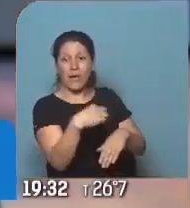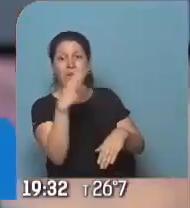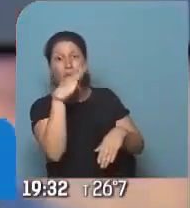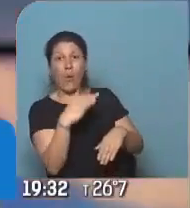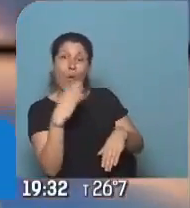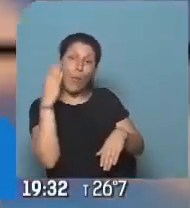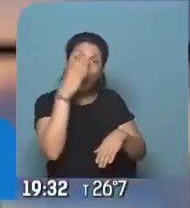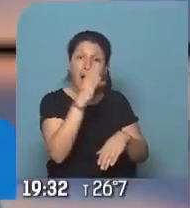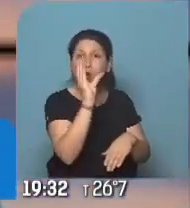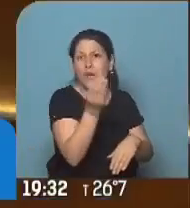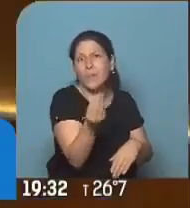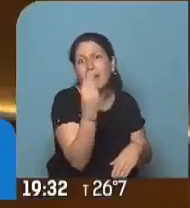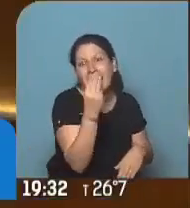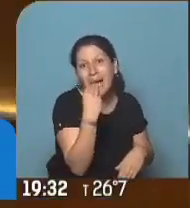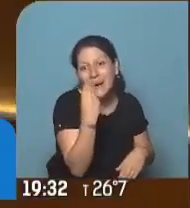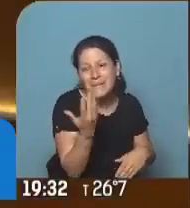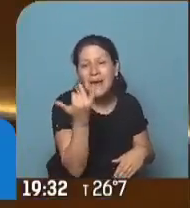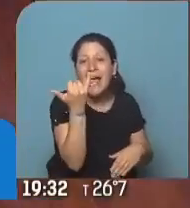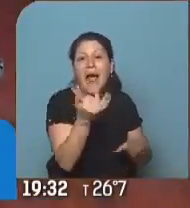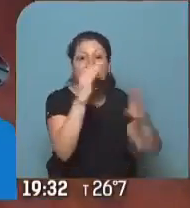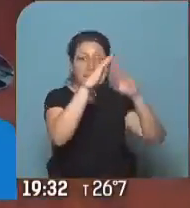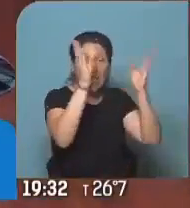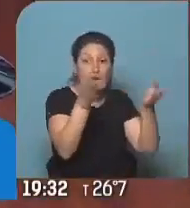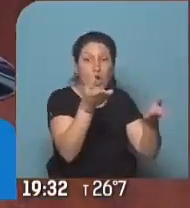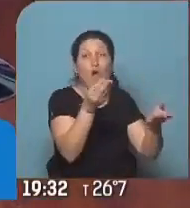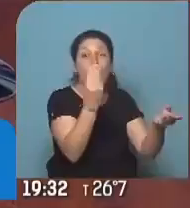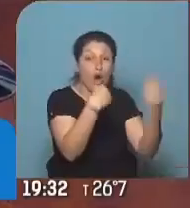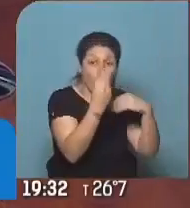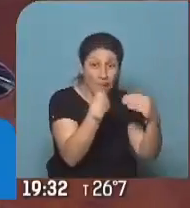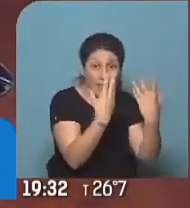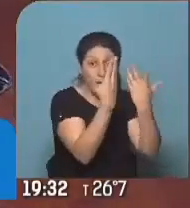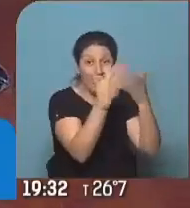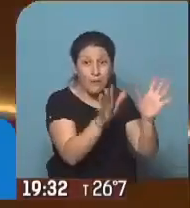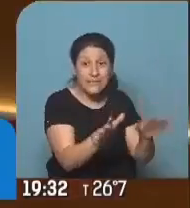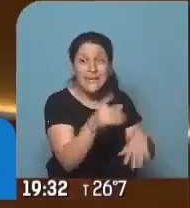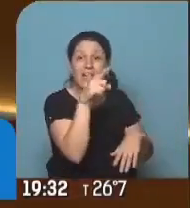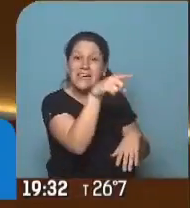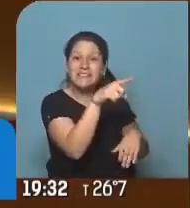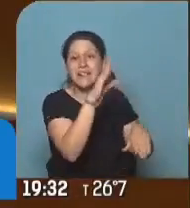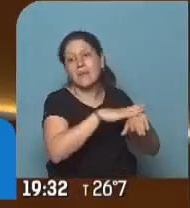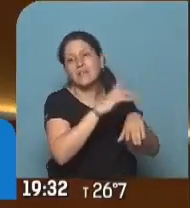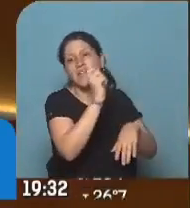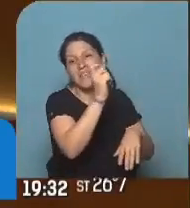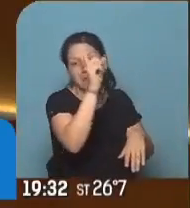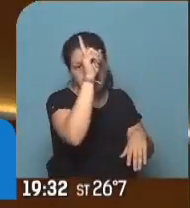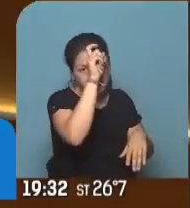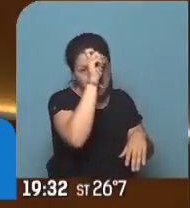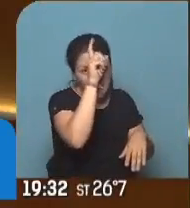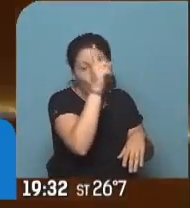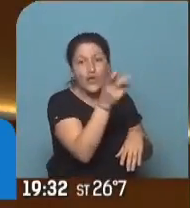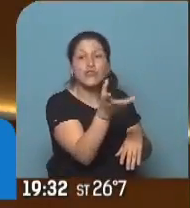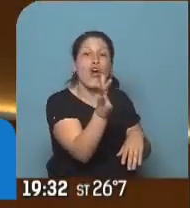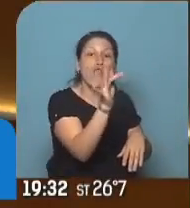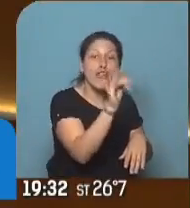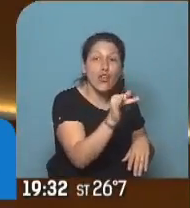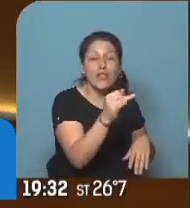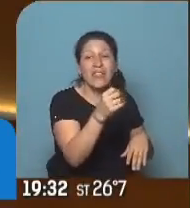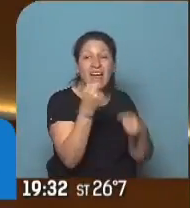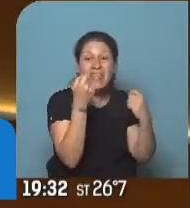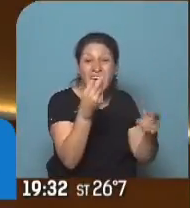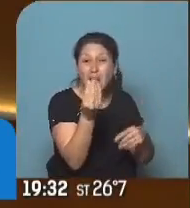un comedor administrado por la Iglesia Católica que le da de comer a más de 2.500 venezolanos todos los días, que cruzan